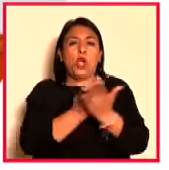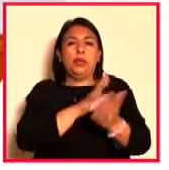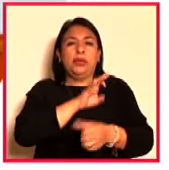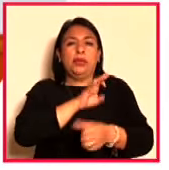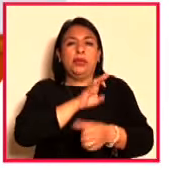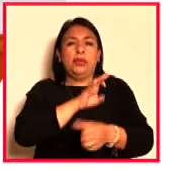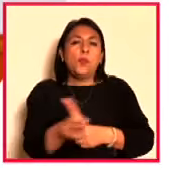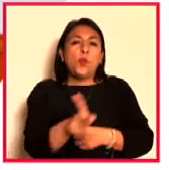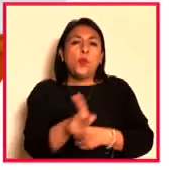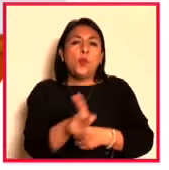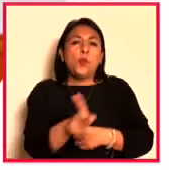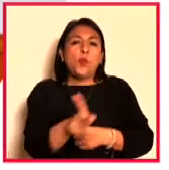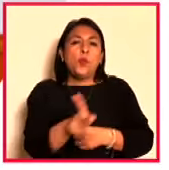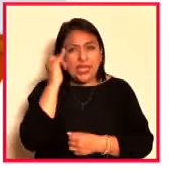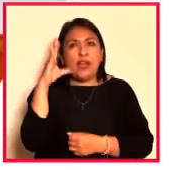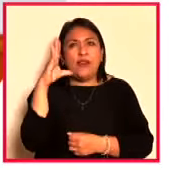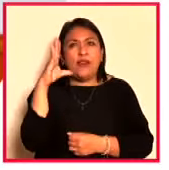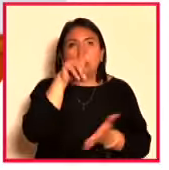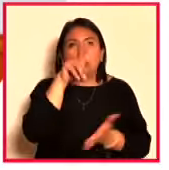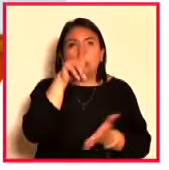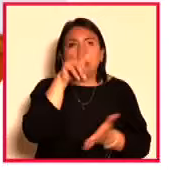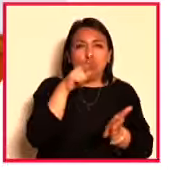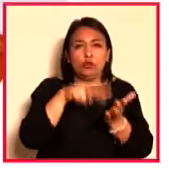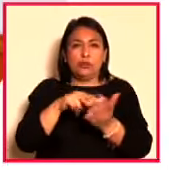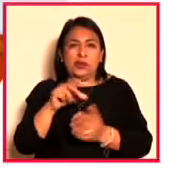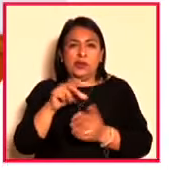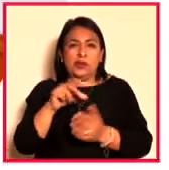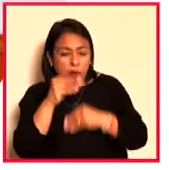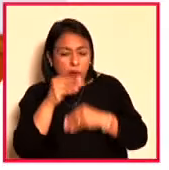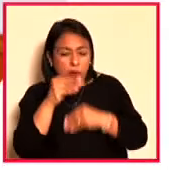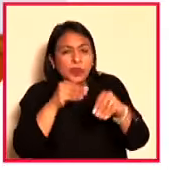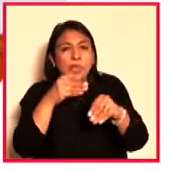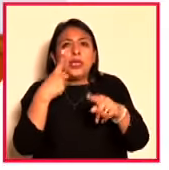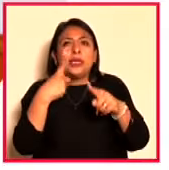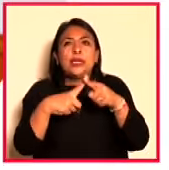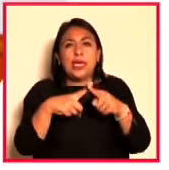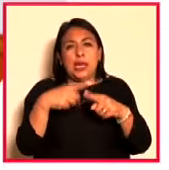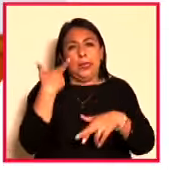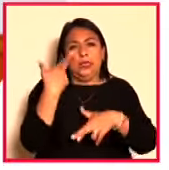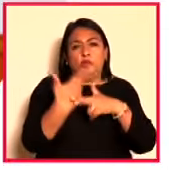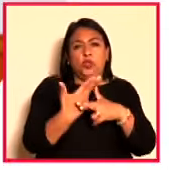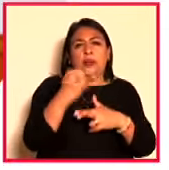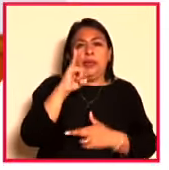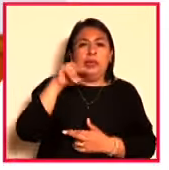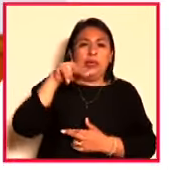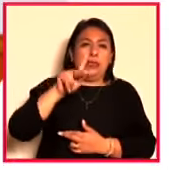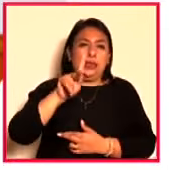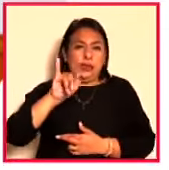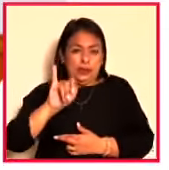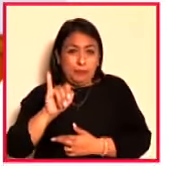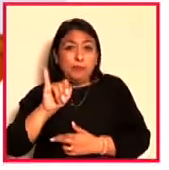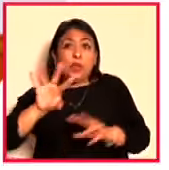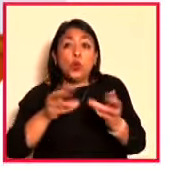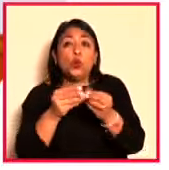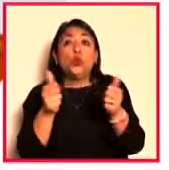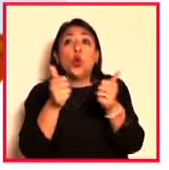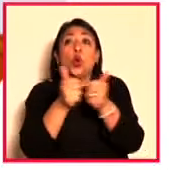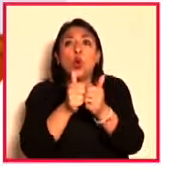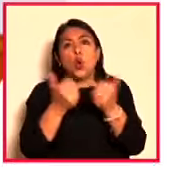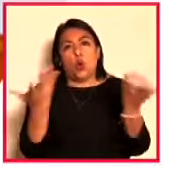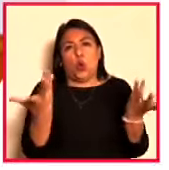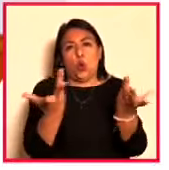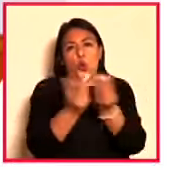Afromexicano 2021-2024, elaborado por el Instituto Nacional de los Pueblos Indígenas, en conjunto con las